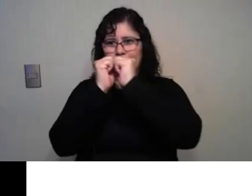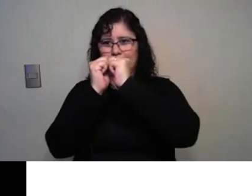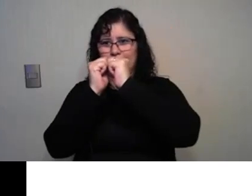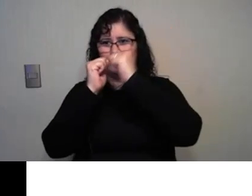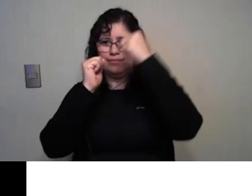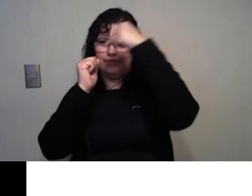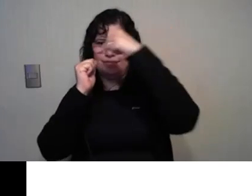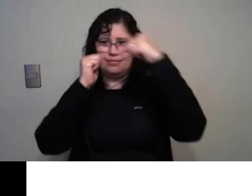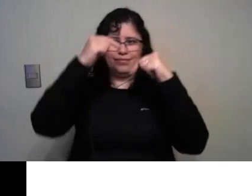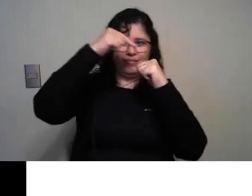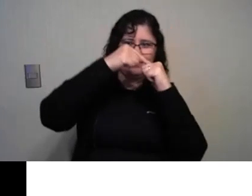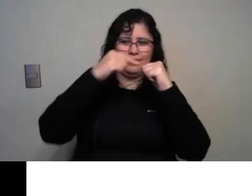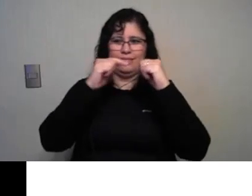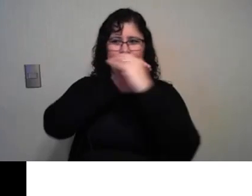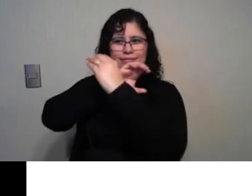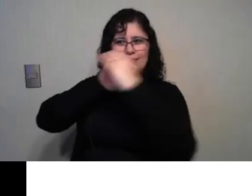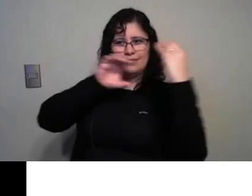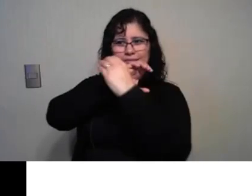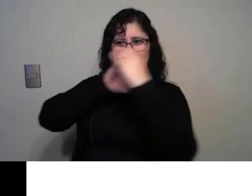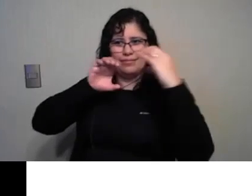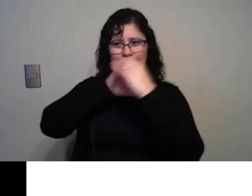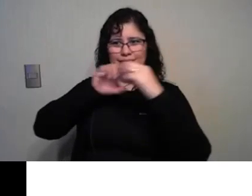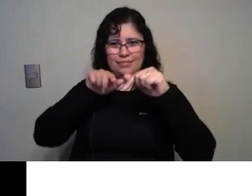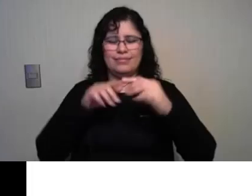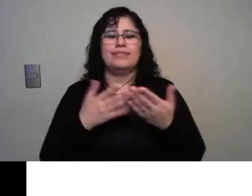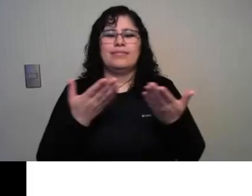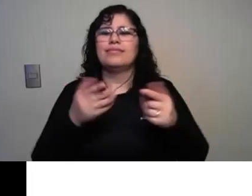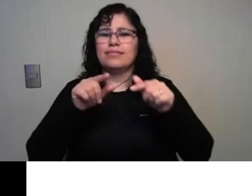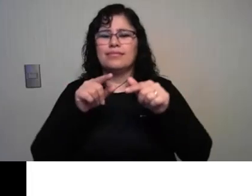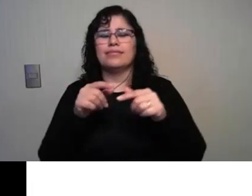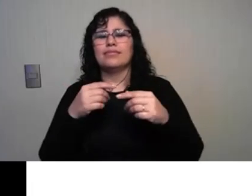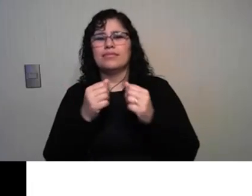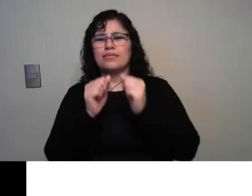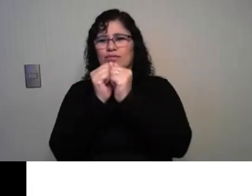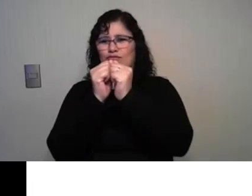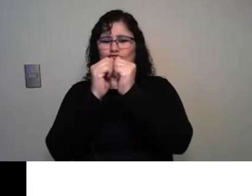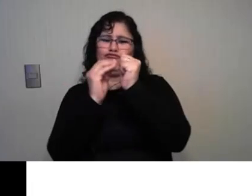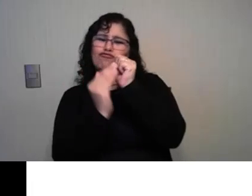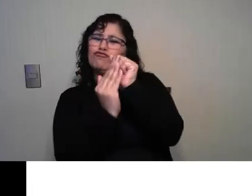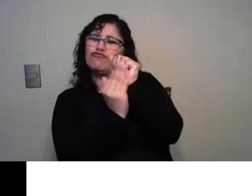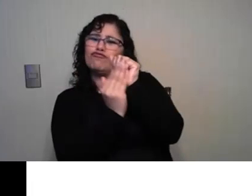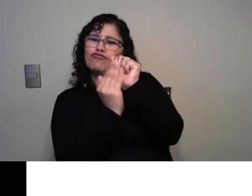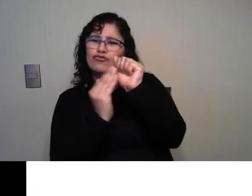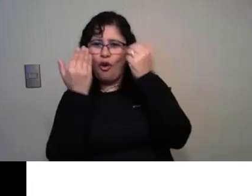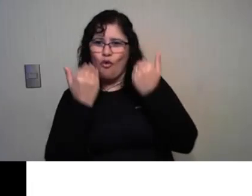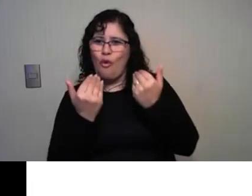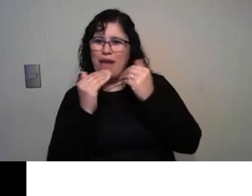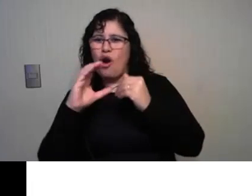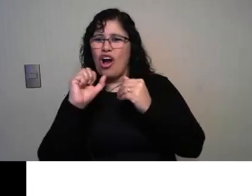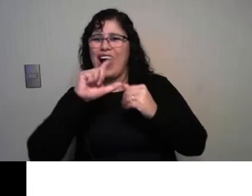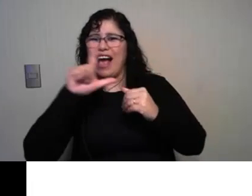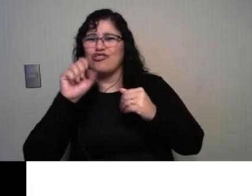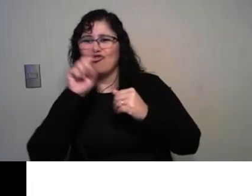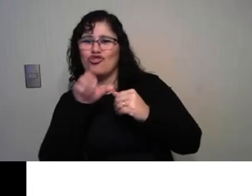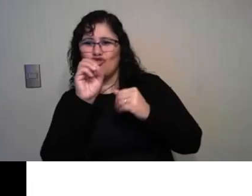otro hemisferio cerebral y que corresponde al cuerpo calloso, ¿ya? Entonces la tractografía